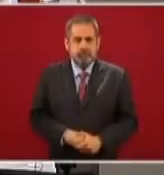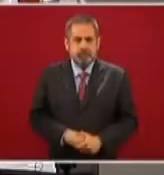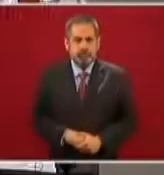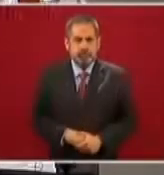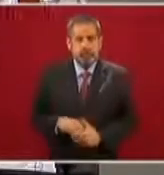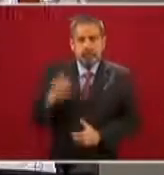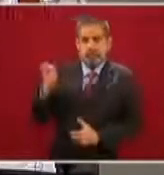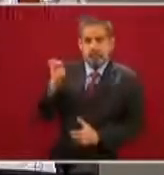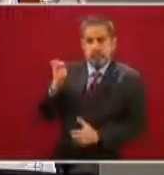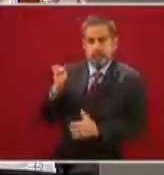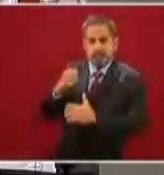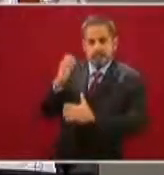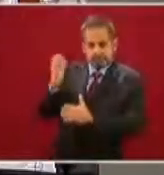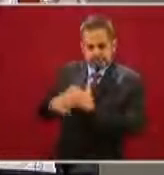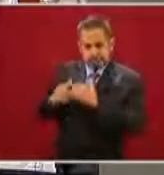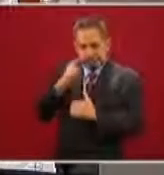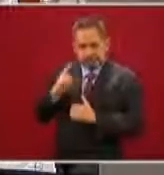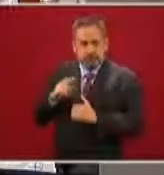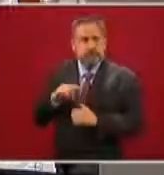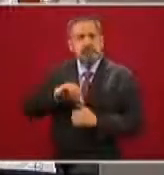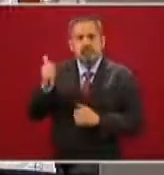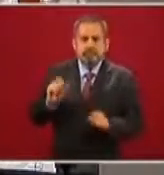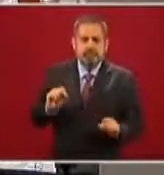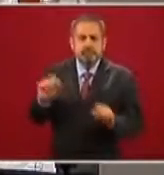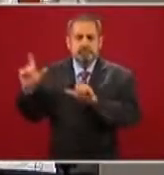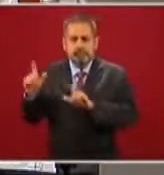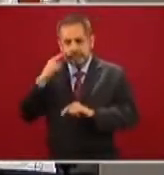Aquí termina la animación, si pudiéramos poner la siguiente.